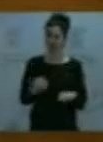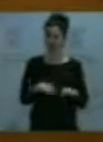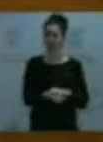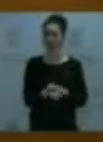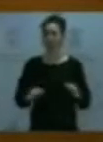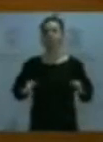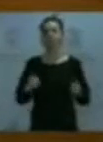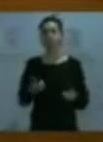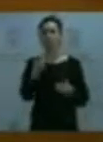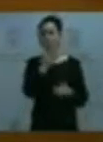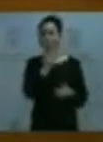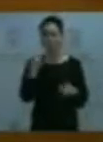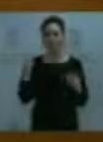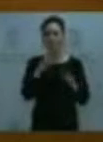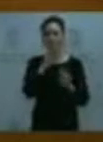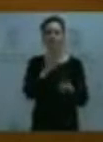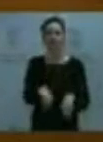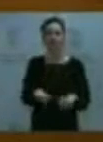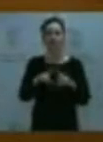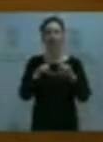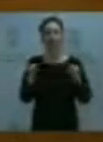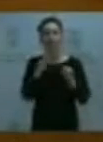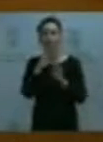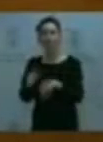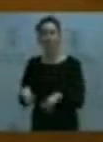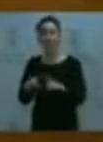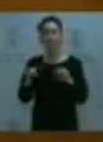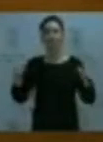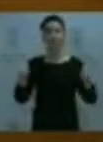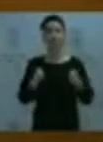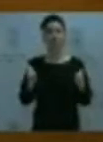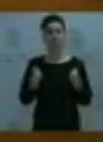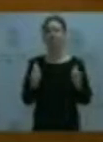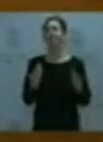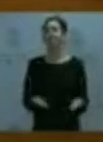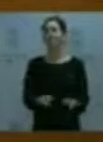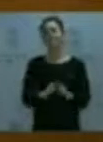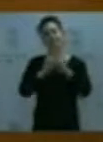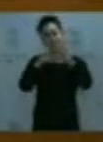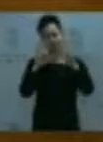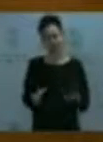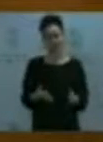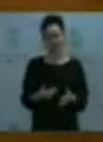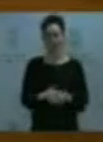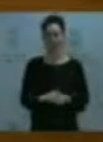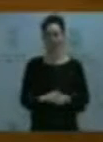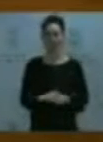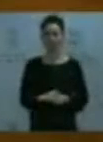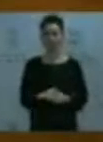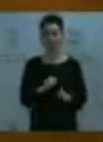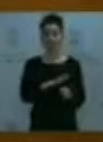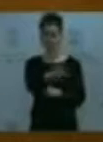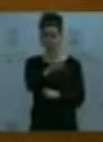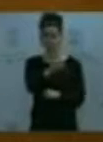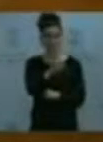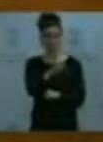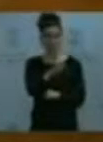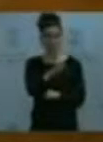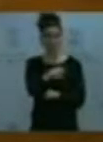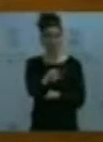los asturianos. Y que, desde luego, tampoco en esta materia hay razón alguna para